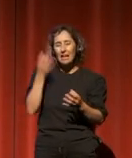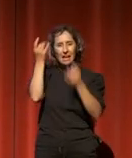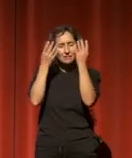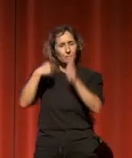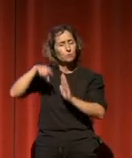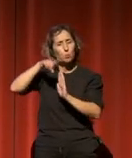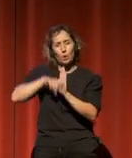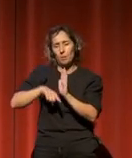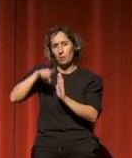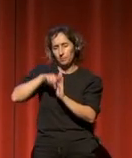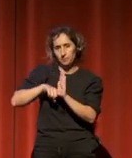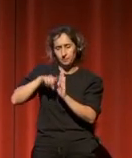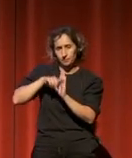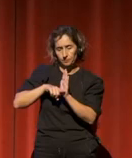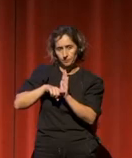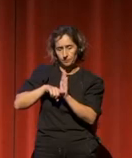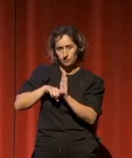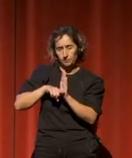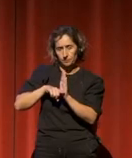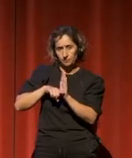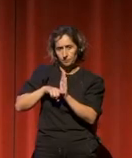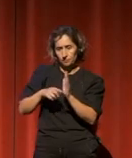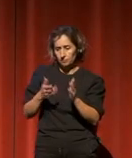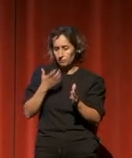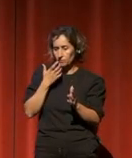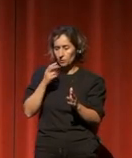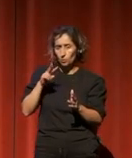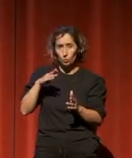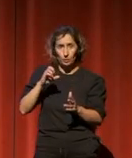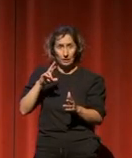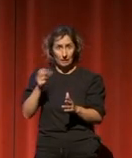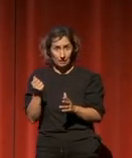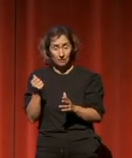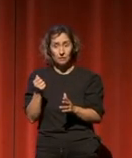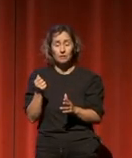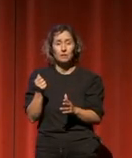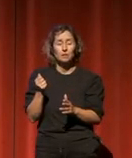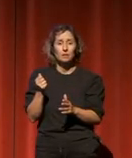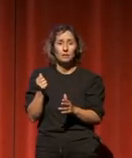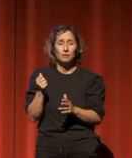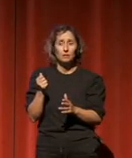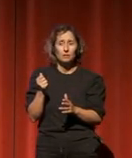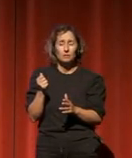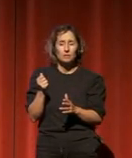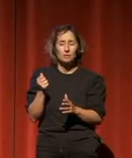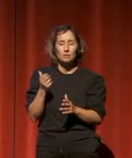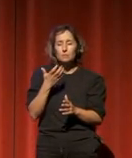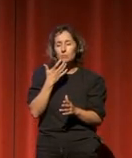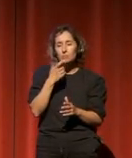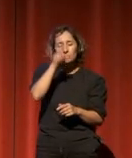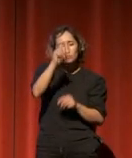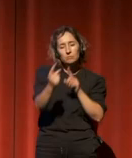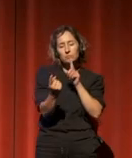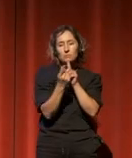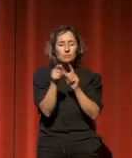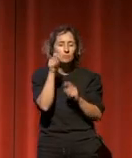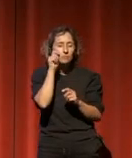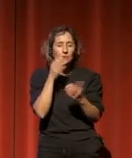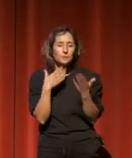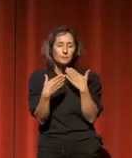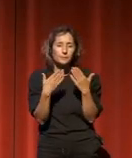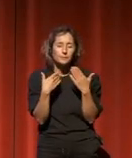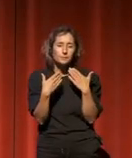actividades no no solo en el caso de ubera por ejemplo era muy interesante la entrevista Escuchar Como desde la biblioteca se